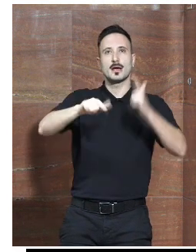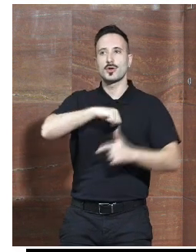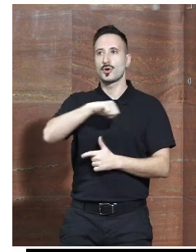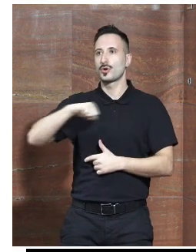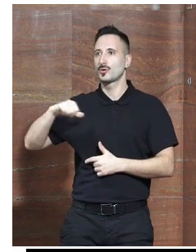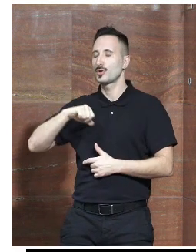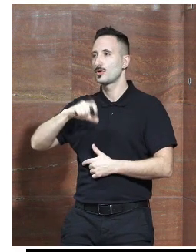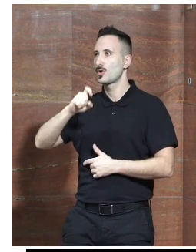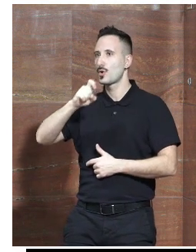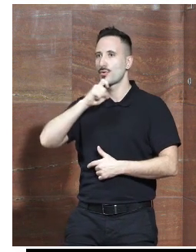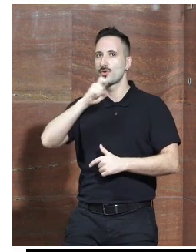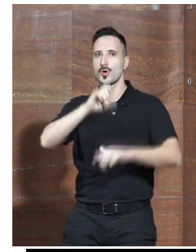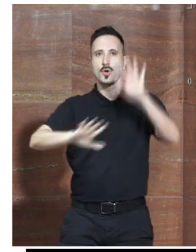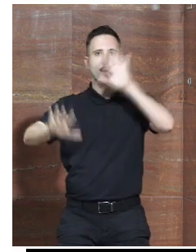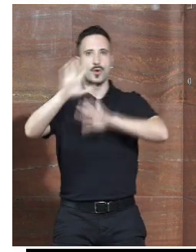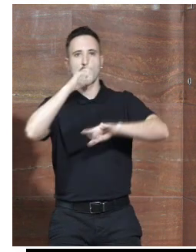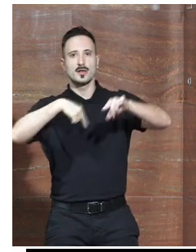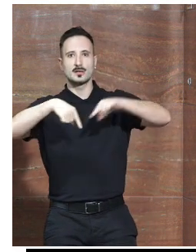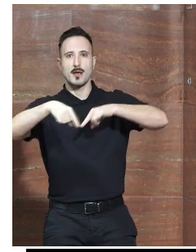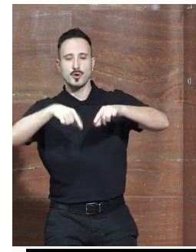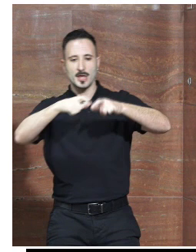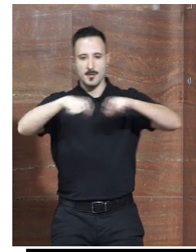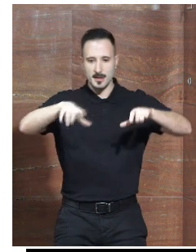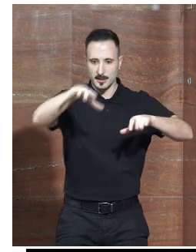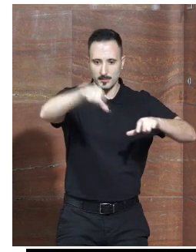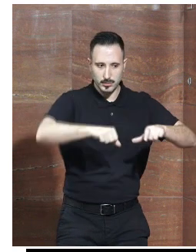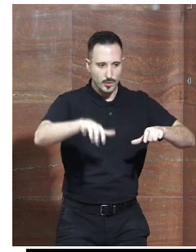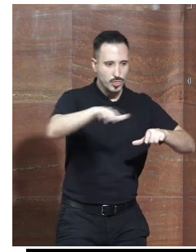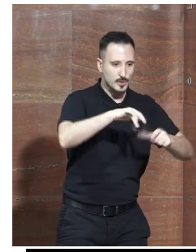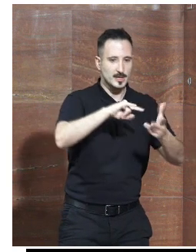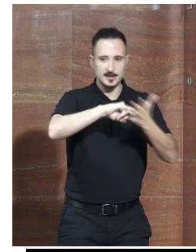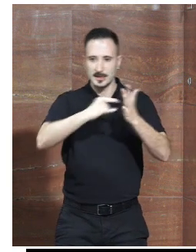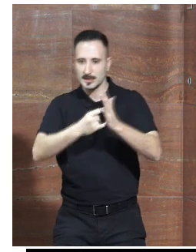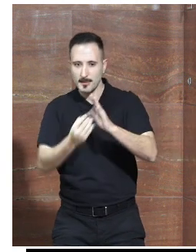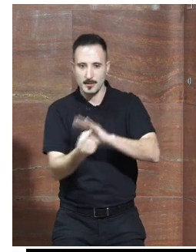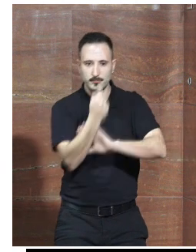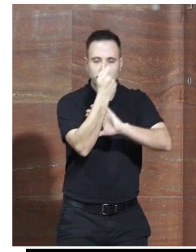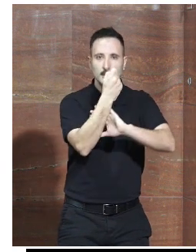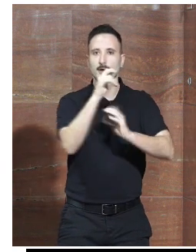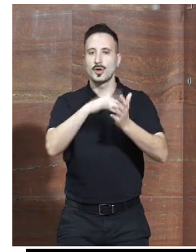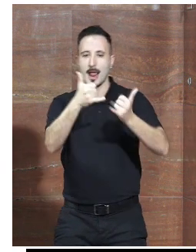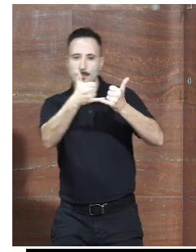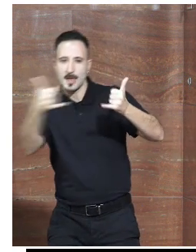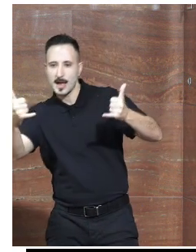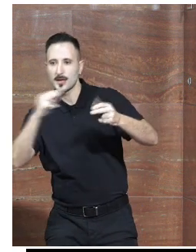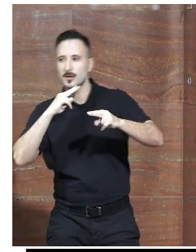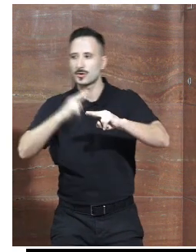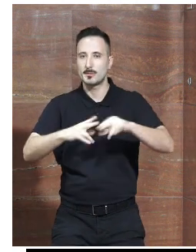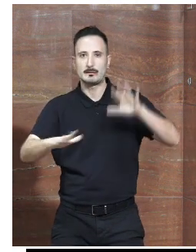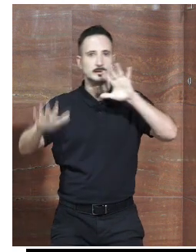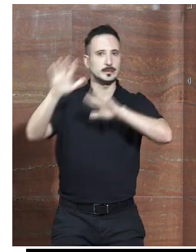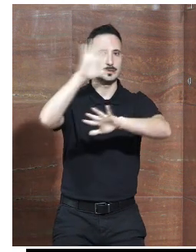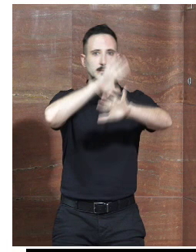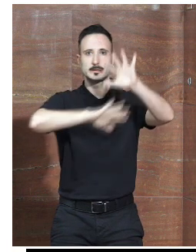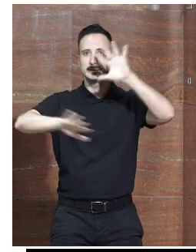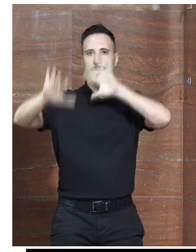lo complejo que era el transporte, localizar el billete, cómo sacarlo, el sistema, las vías, los nombres, todo lo complejo que podía llegar